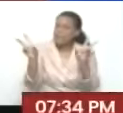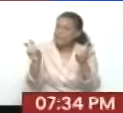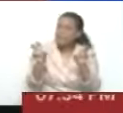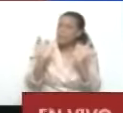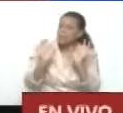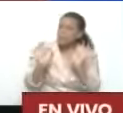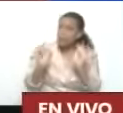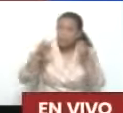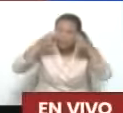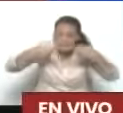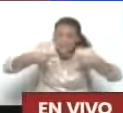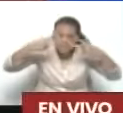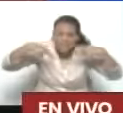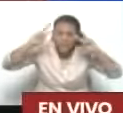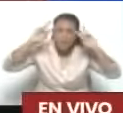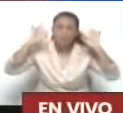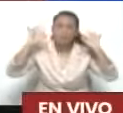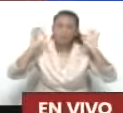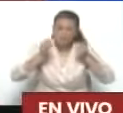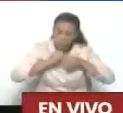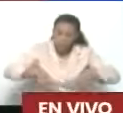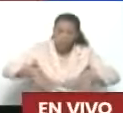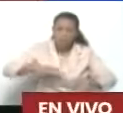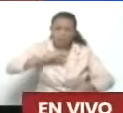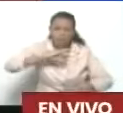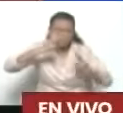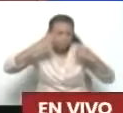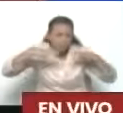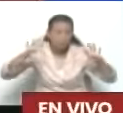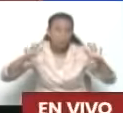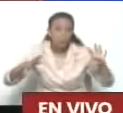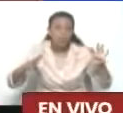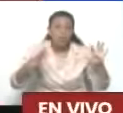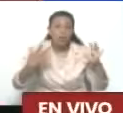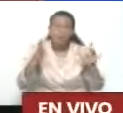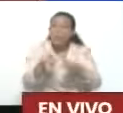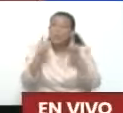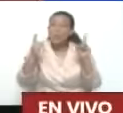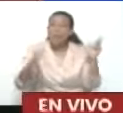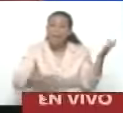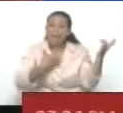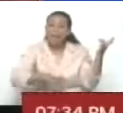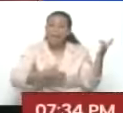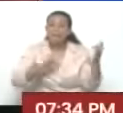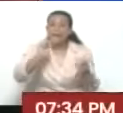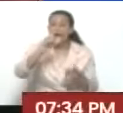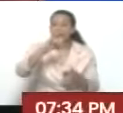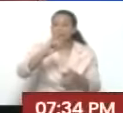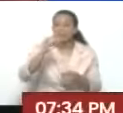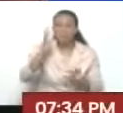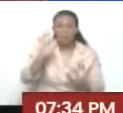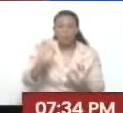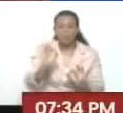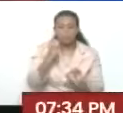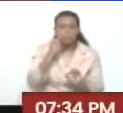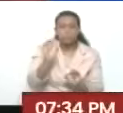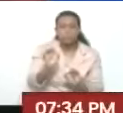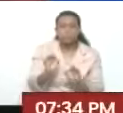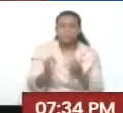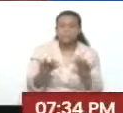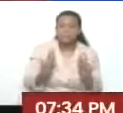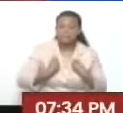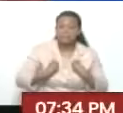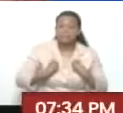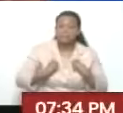del despertar de la historia, como le llamaba Lee Primera, el despertar de la historia. Y nosotros hemos vivido